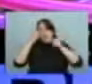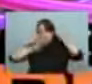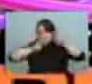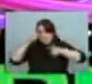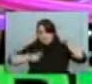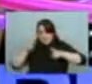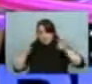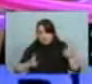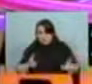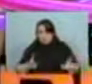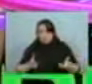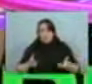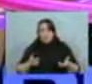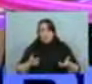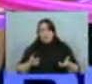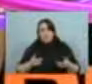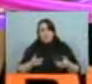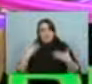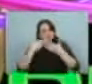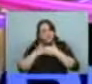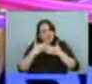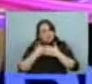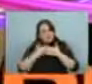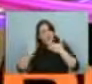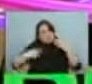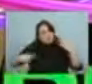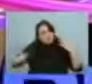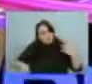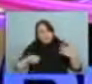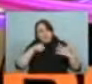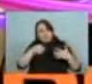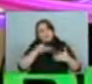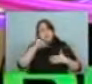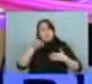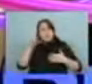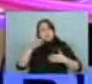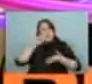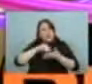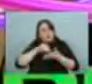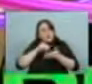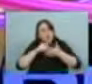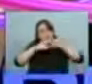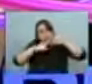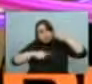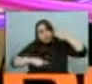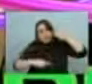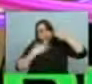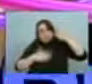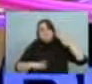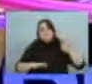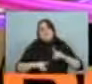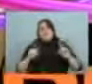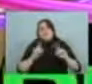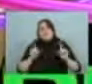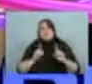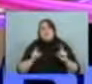decepciones sentimentales en el lomo, con el paso del tiempo, Zulma se volvió puntillosa con sus candidatos. Parece que ya no está para langas de otras